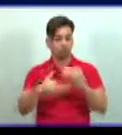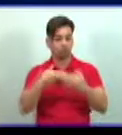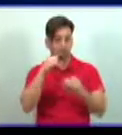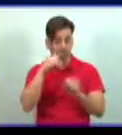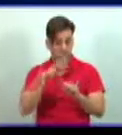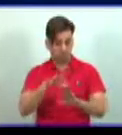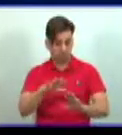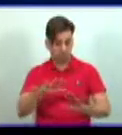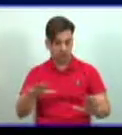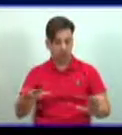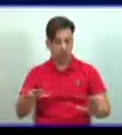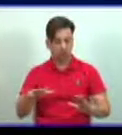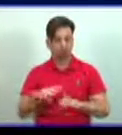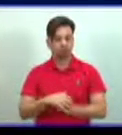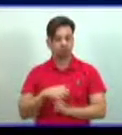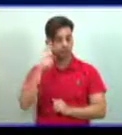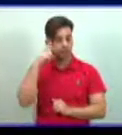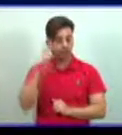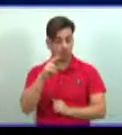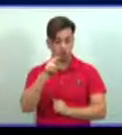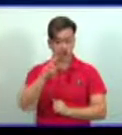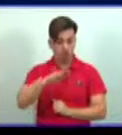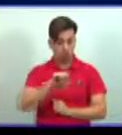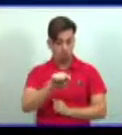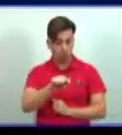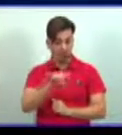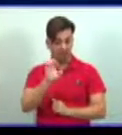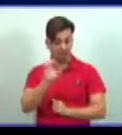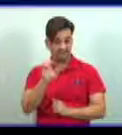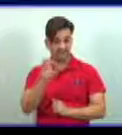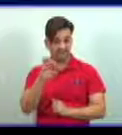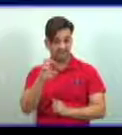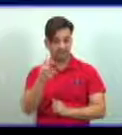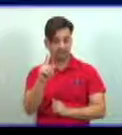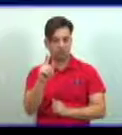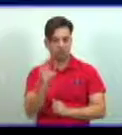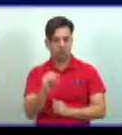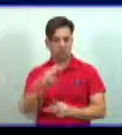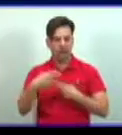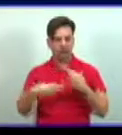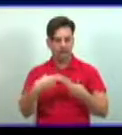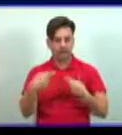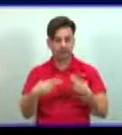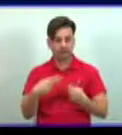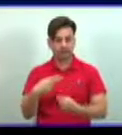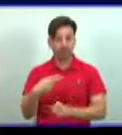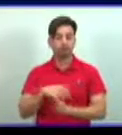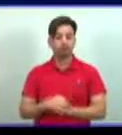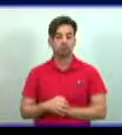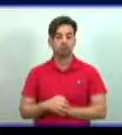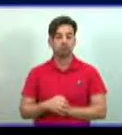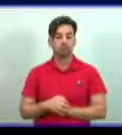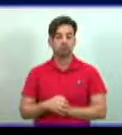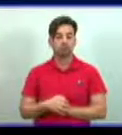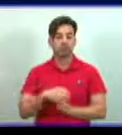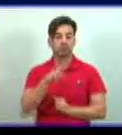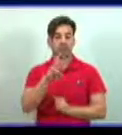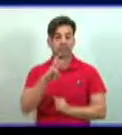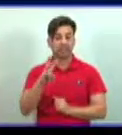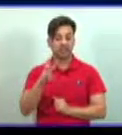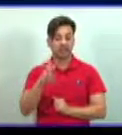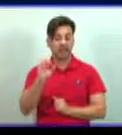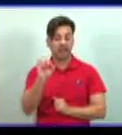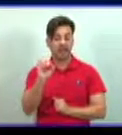que detenernos para explicar que en el caso de que nos referimos al efecto invernadero y que mantiene el calor sobre la superficie